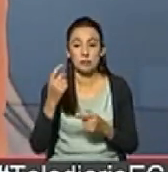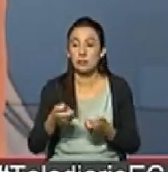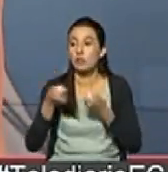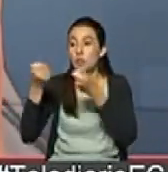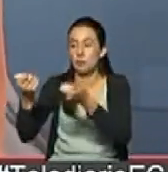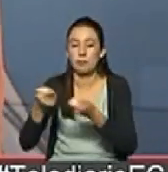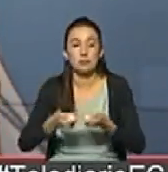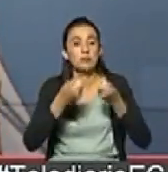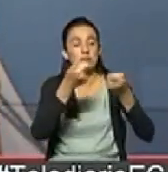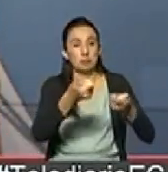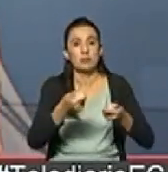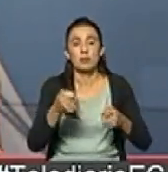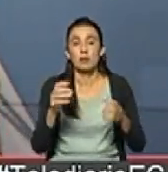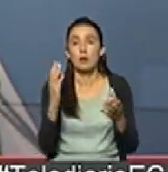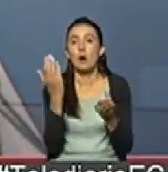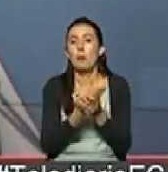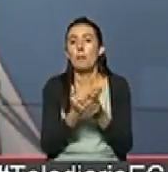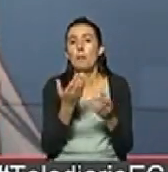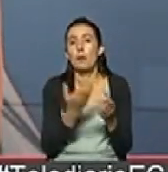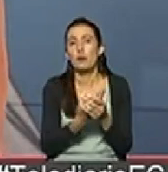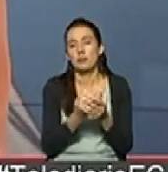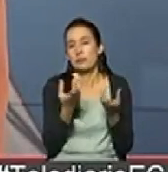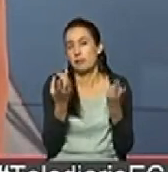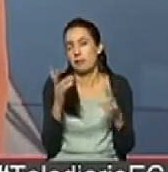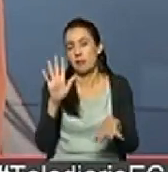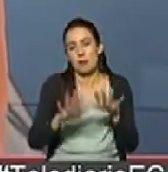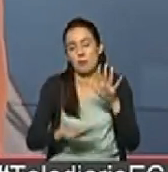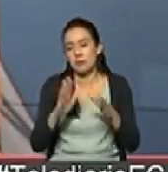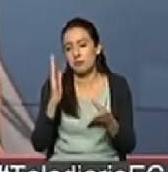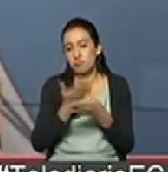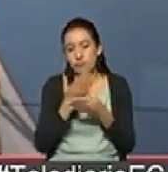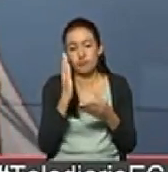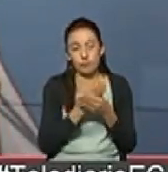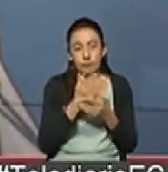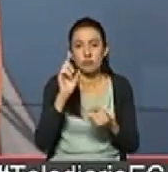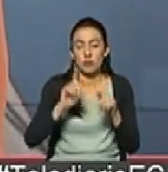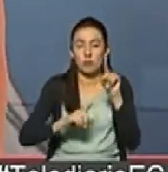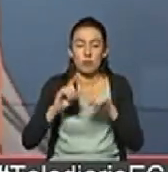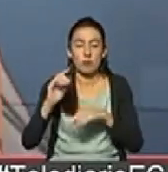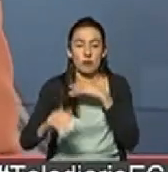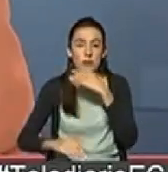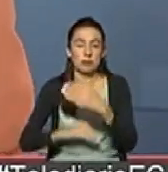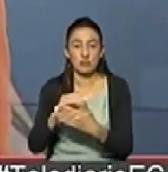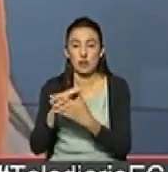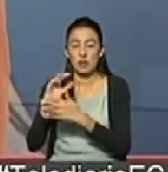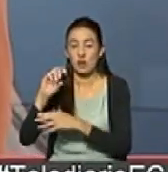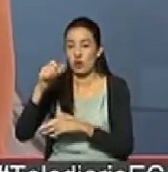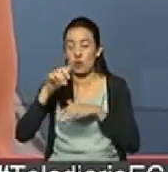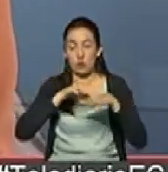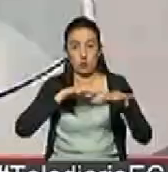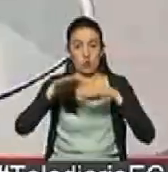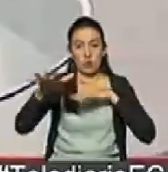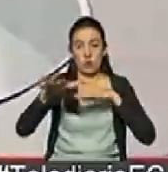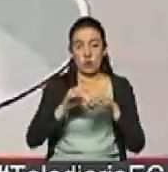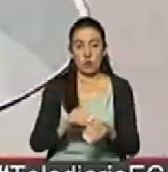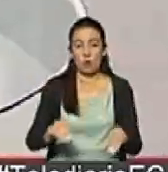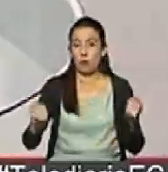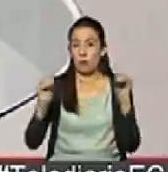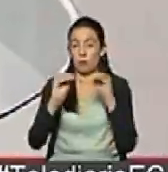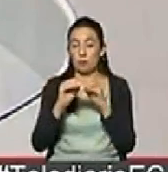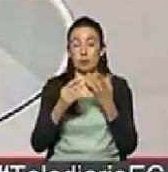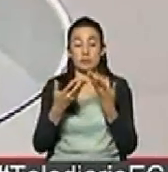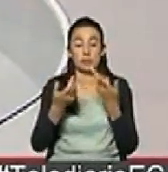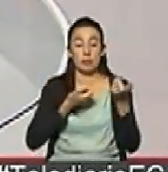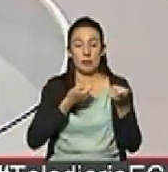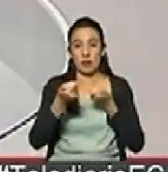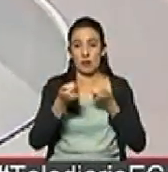que... Bueno, para poder también en algún momento aprovechar el tiempo o poder realizar otro tipo de actividades, pero esto hay que tomarlo con pinzas,